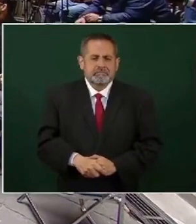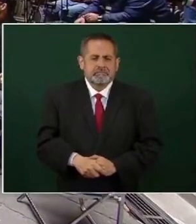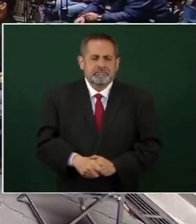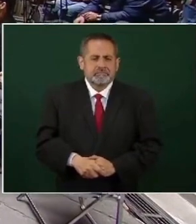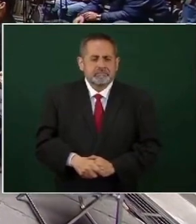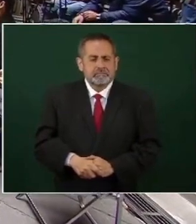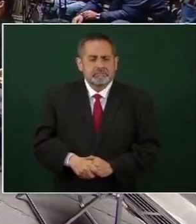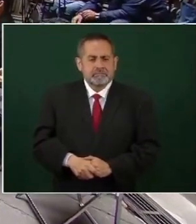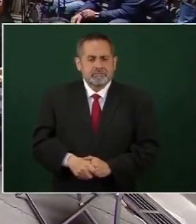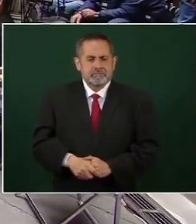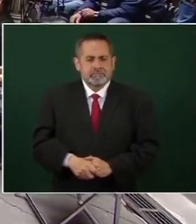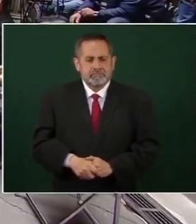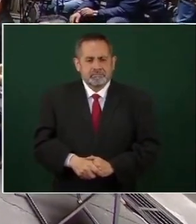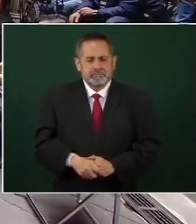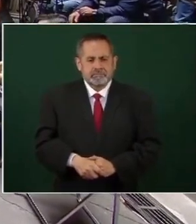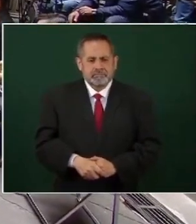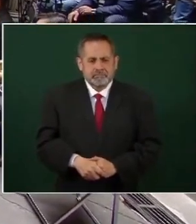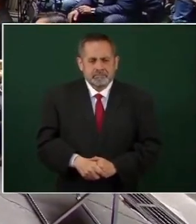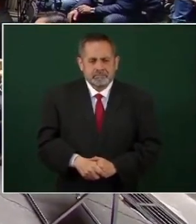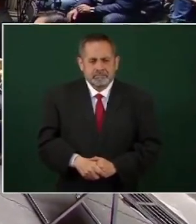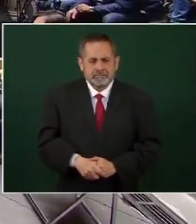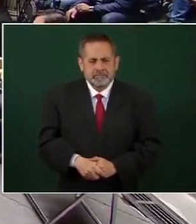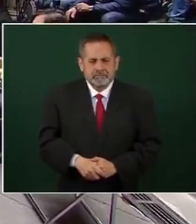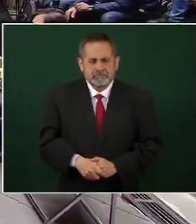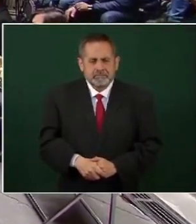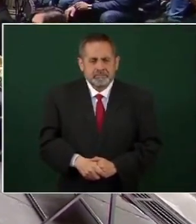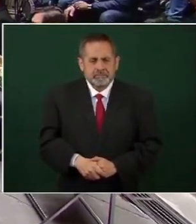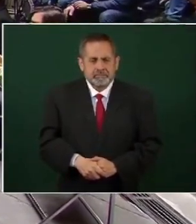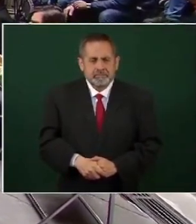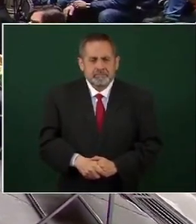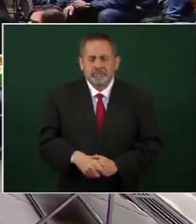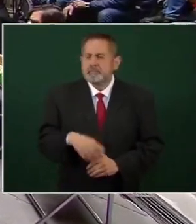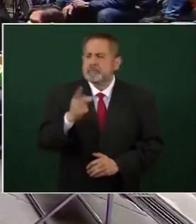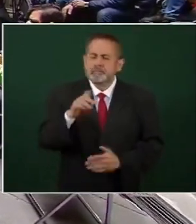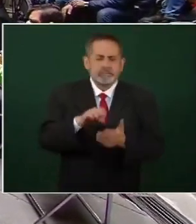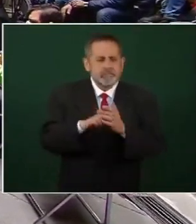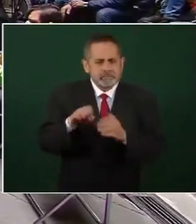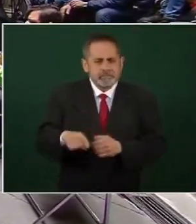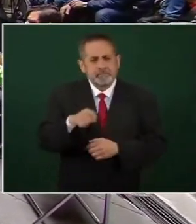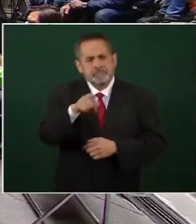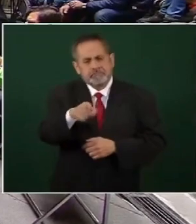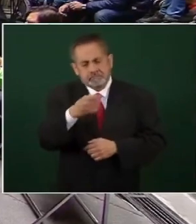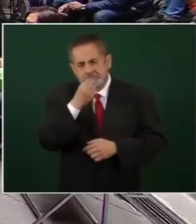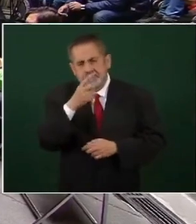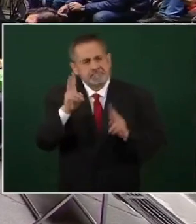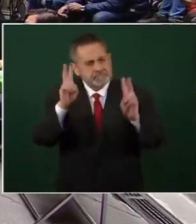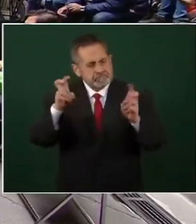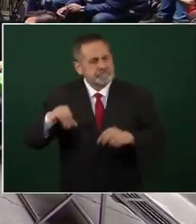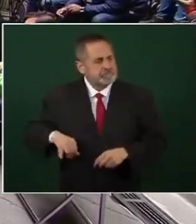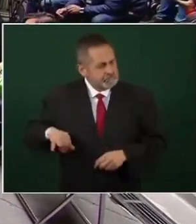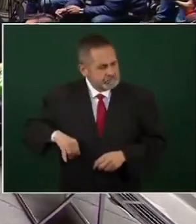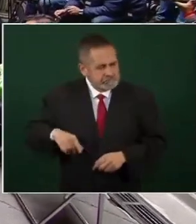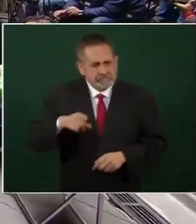inicio tal vez representaron, algo muy común, por ejemplo, las marchas feministas. Pero, por ejemplo, ese es un tema interesante.